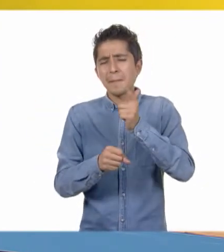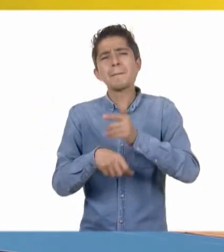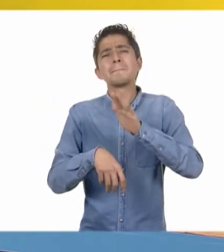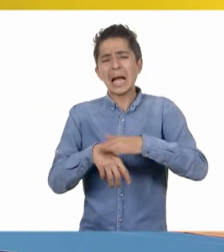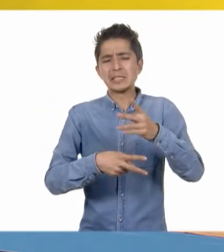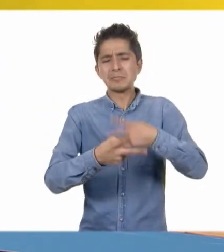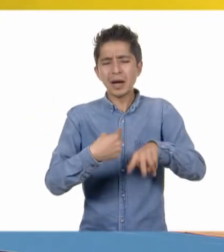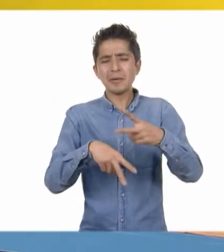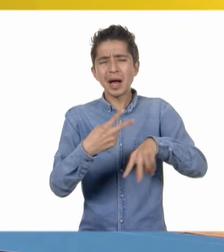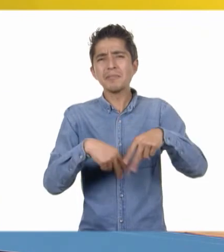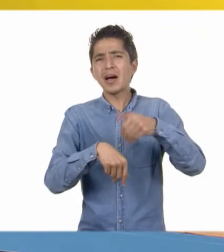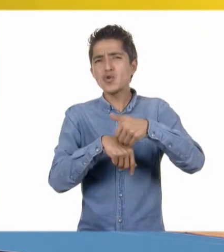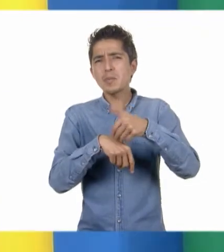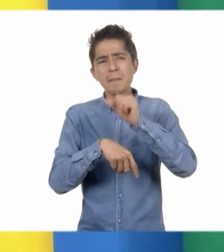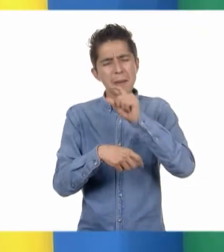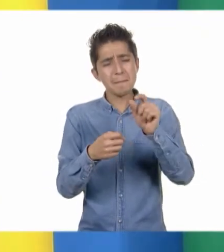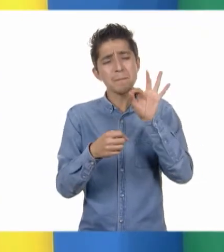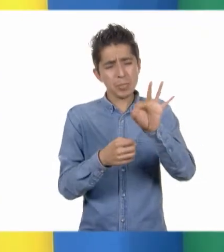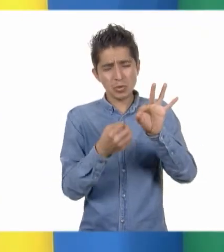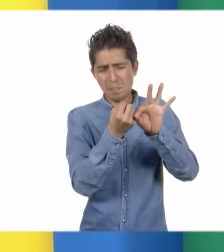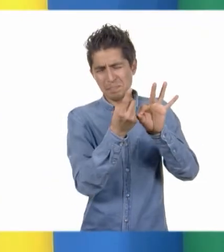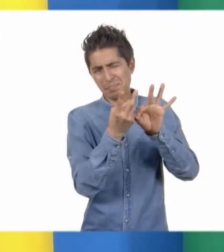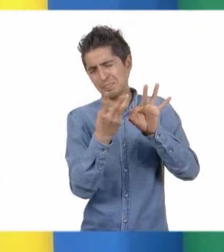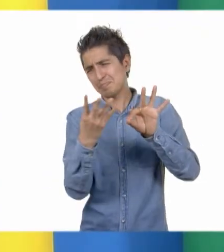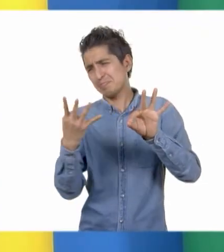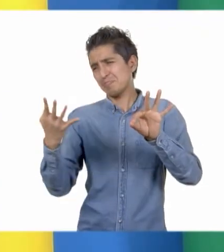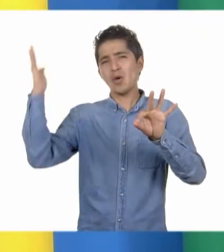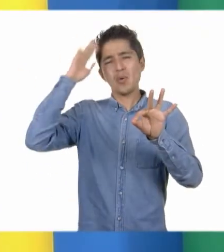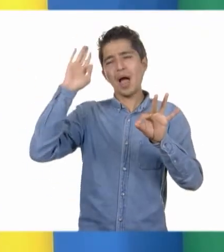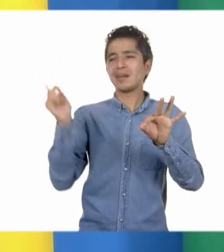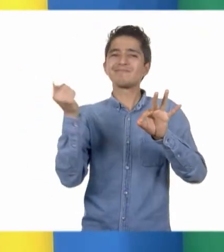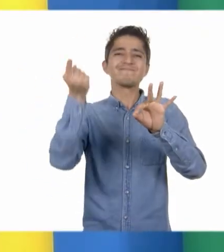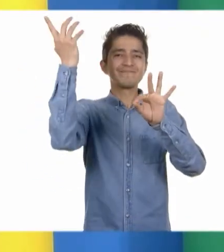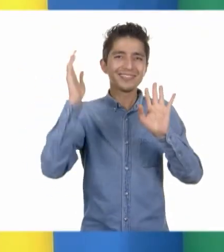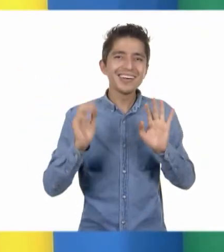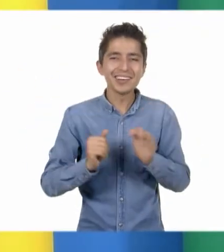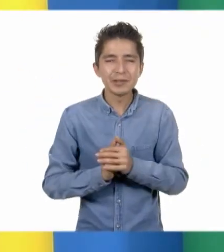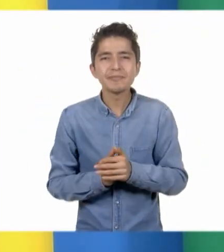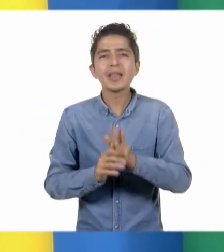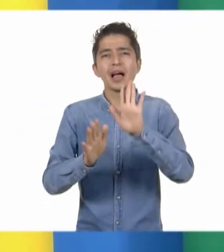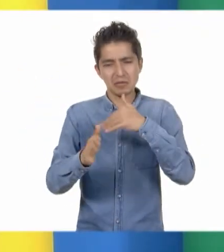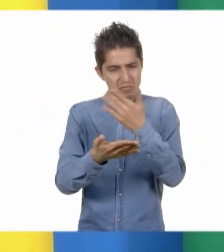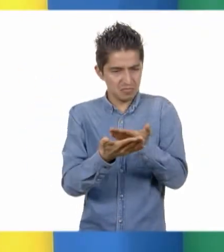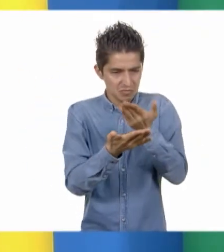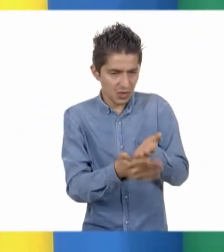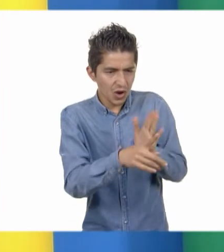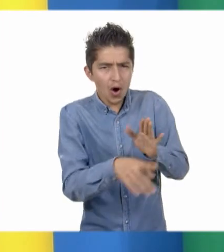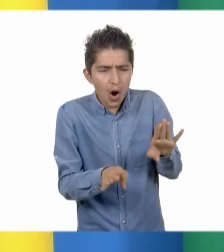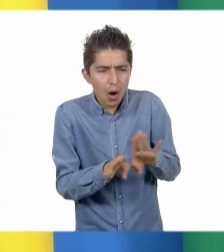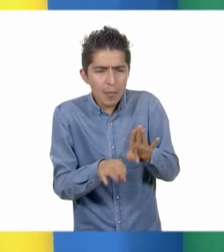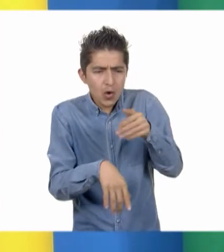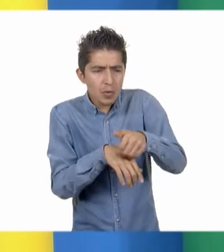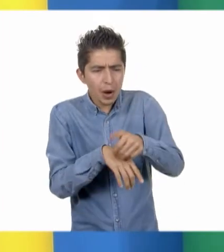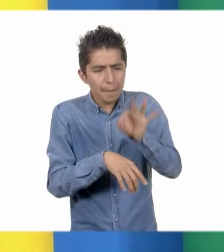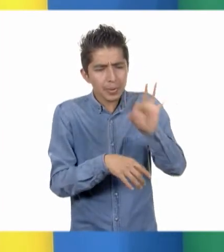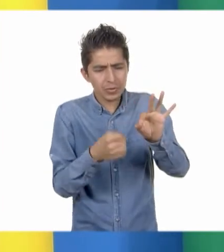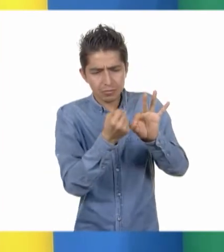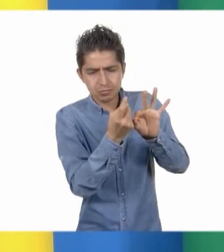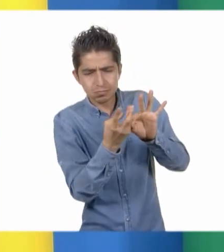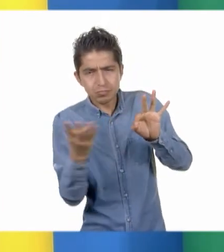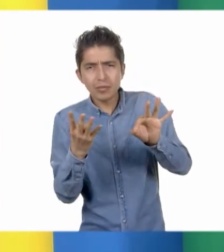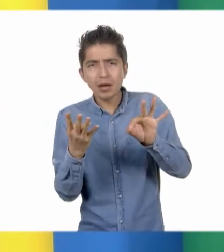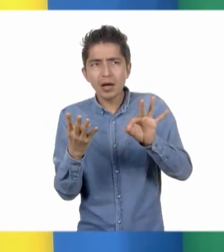decimales entre ellos. Maestra, propongo que veamos cómo se insertaron los decimales entre los números que había